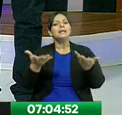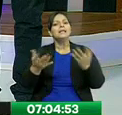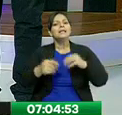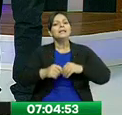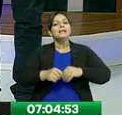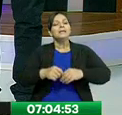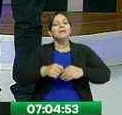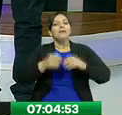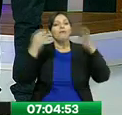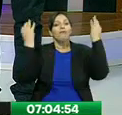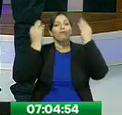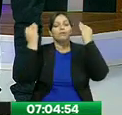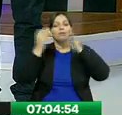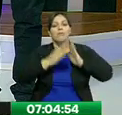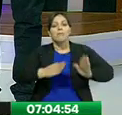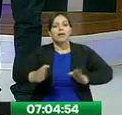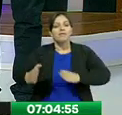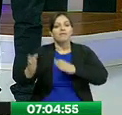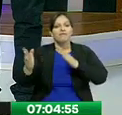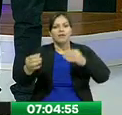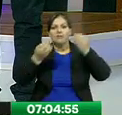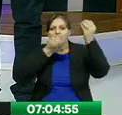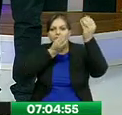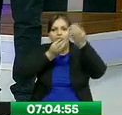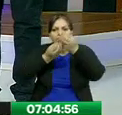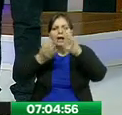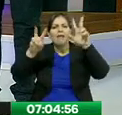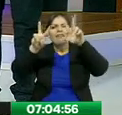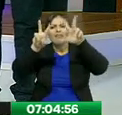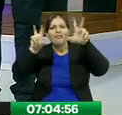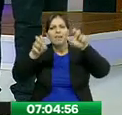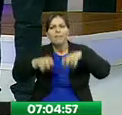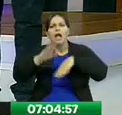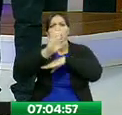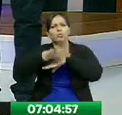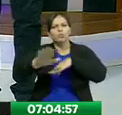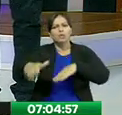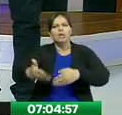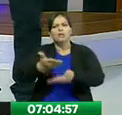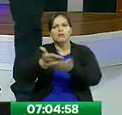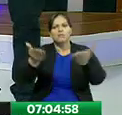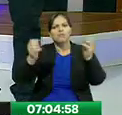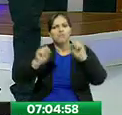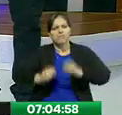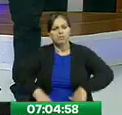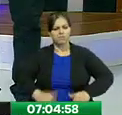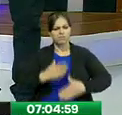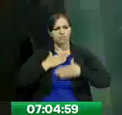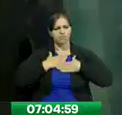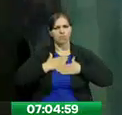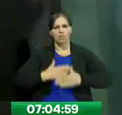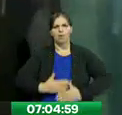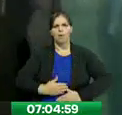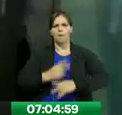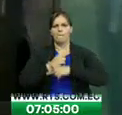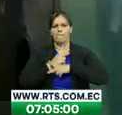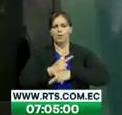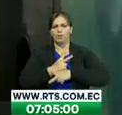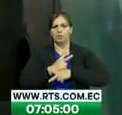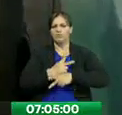ese sistema de transporte masivo, la Metrovía. Veamos entonces a continuación la nota.